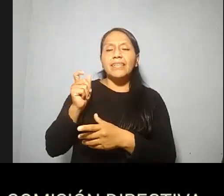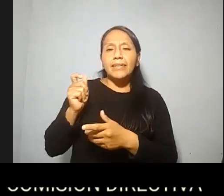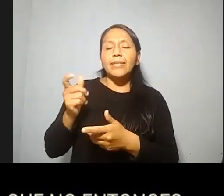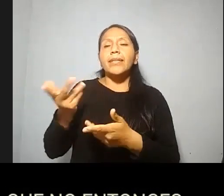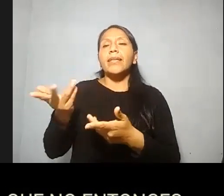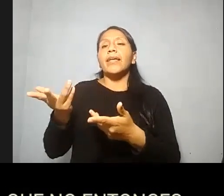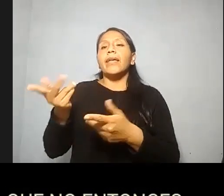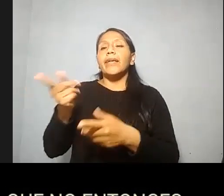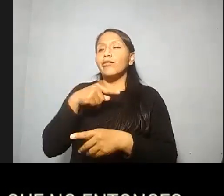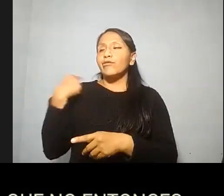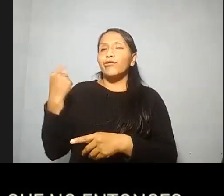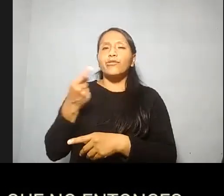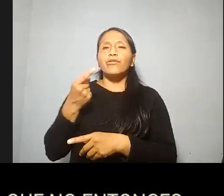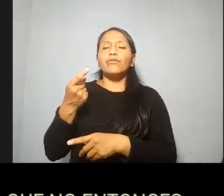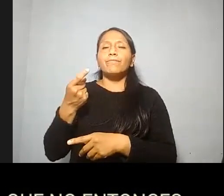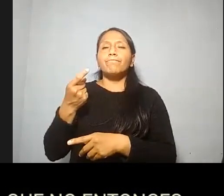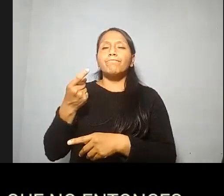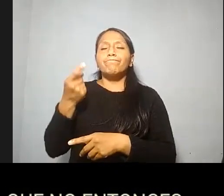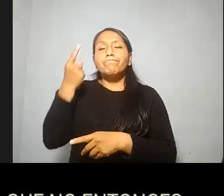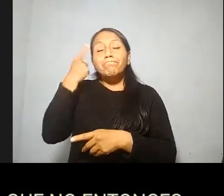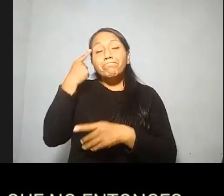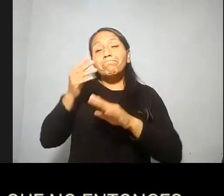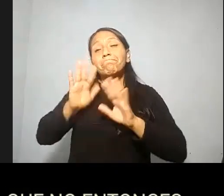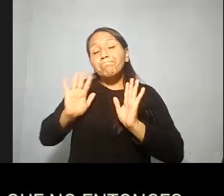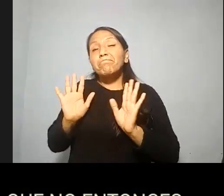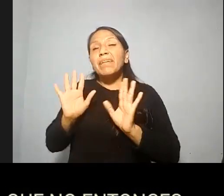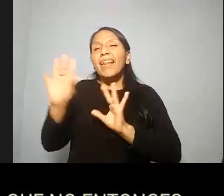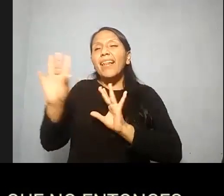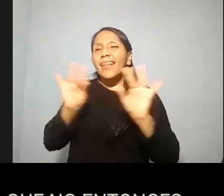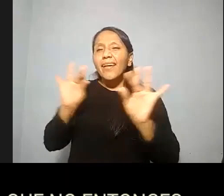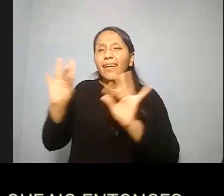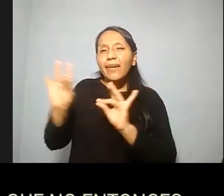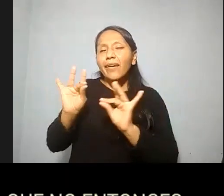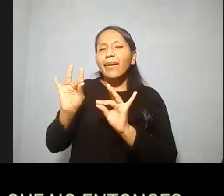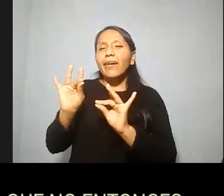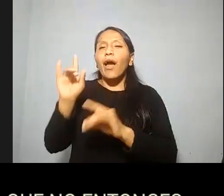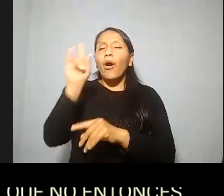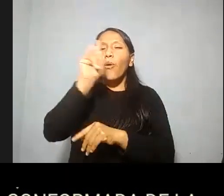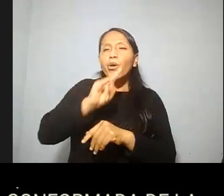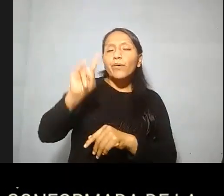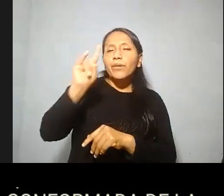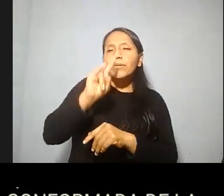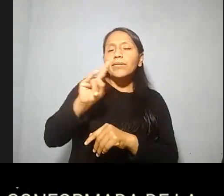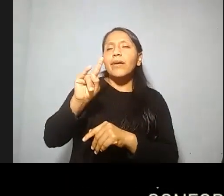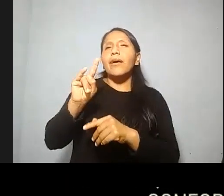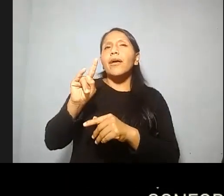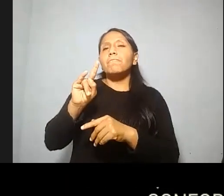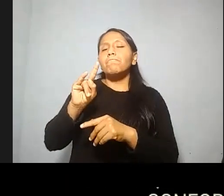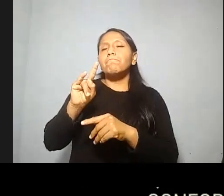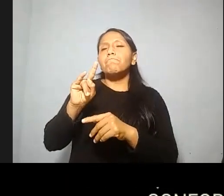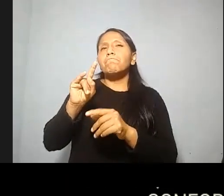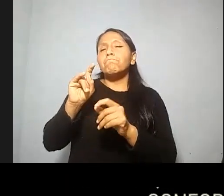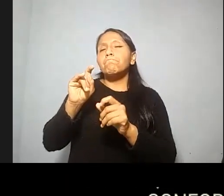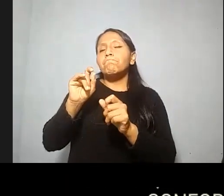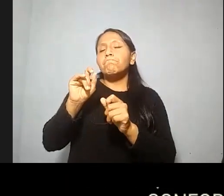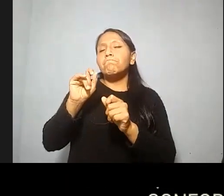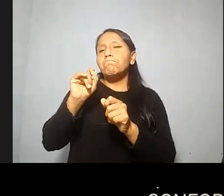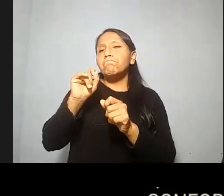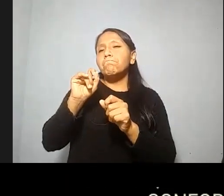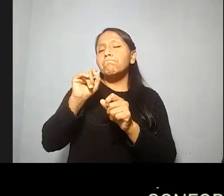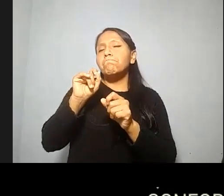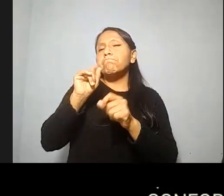tratamos de elegir a una universidad, digamos, por los